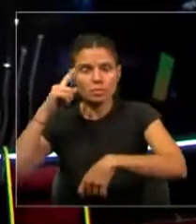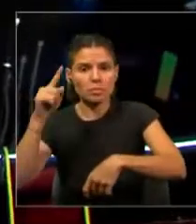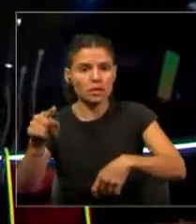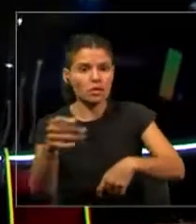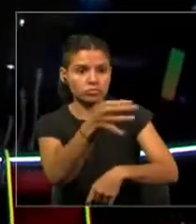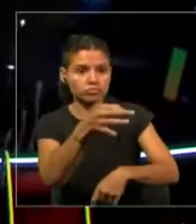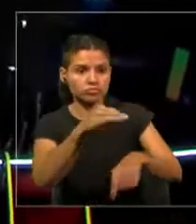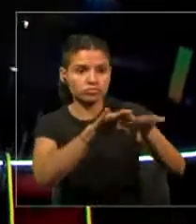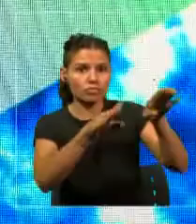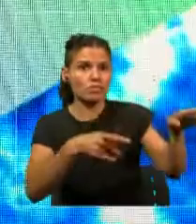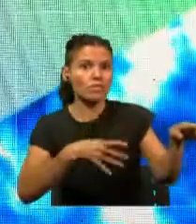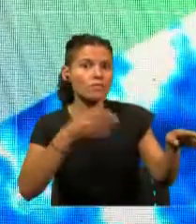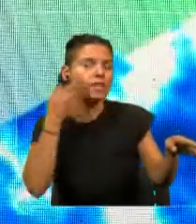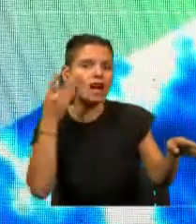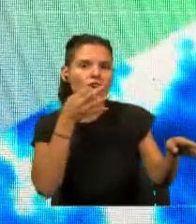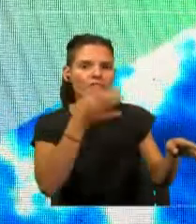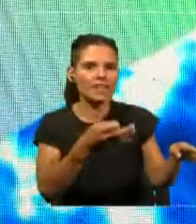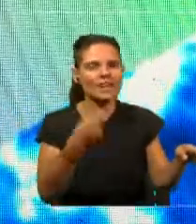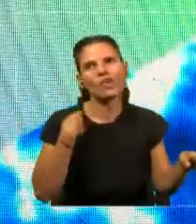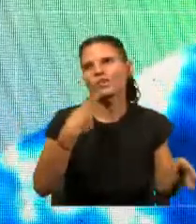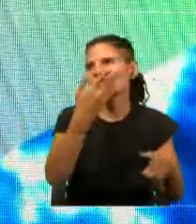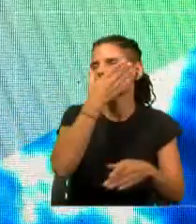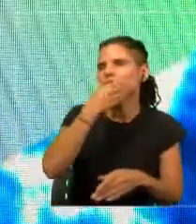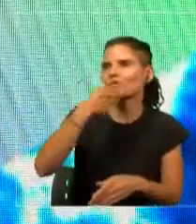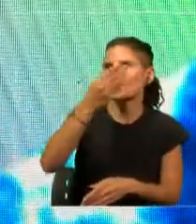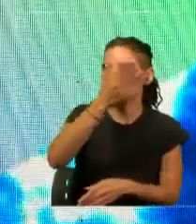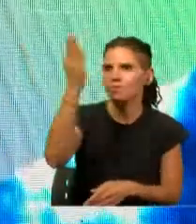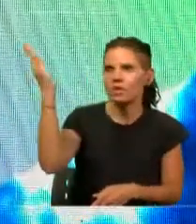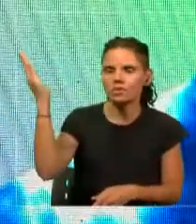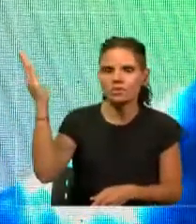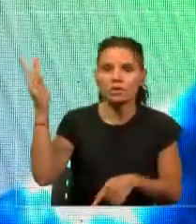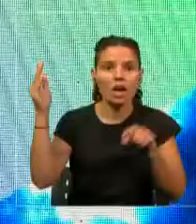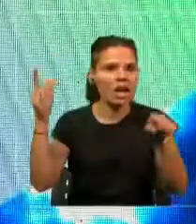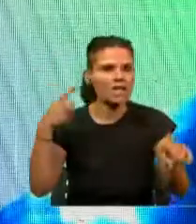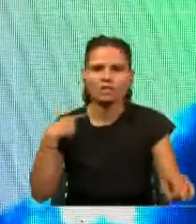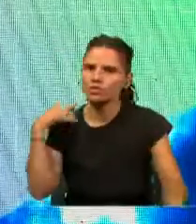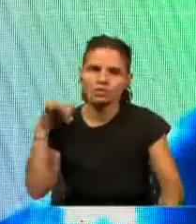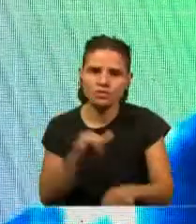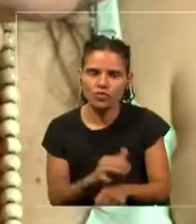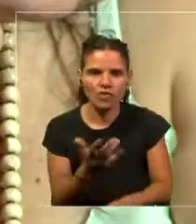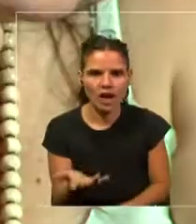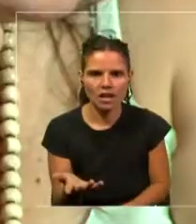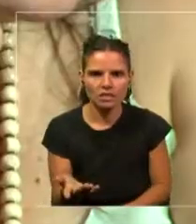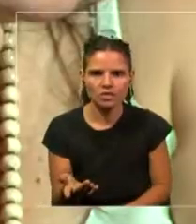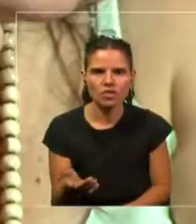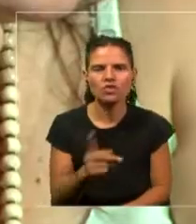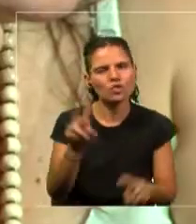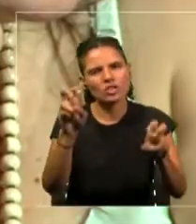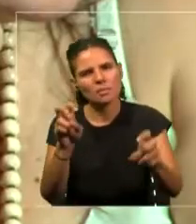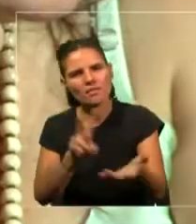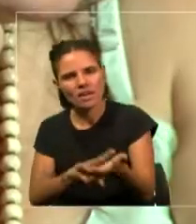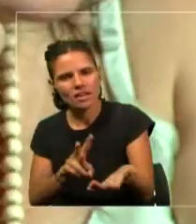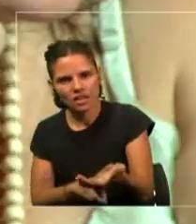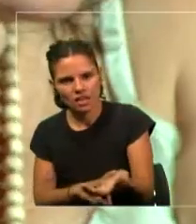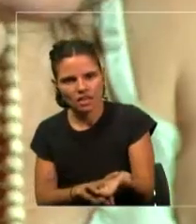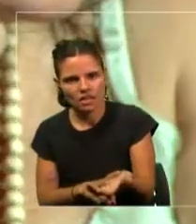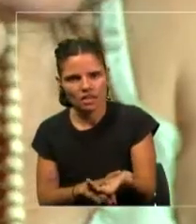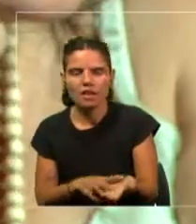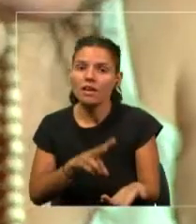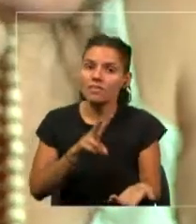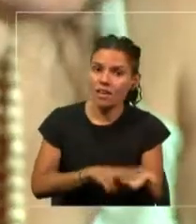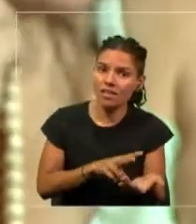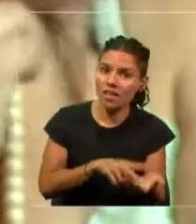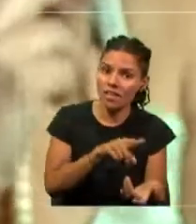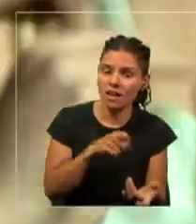dijeron, hizo un tiempo maravilloso. Falso, llovió ese día. Eso es factual, no es una cuestión de verdad. La verdad, a